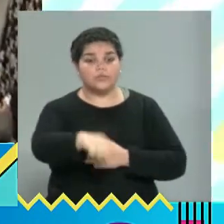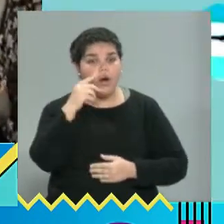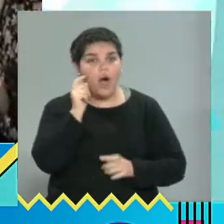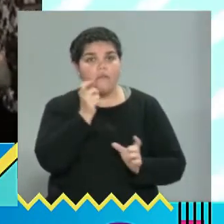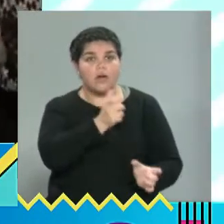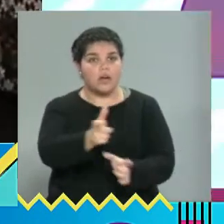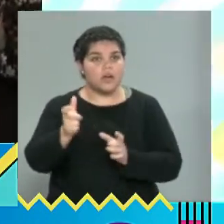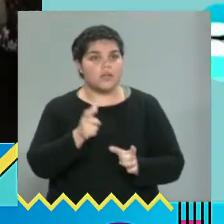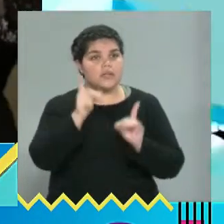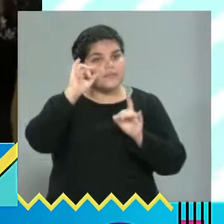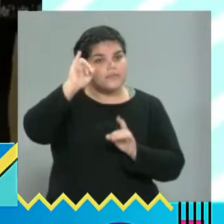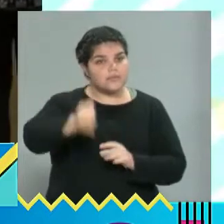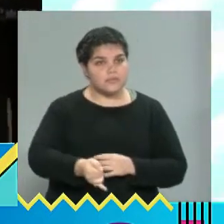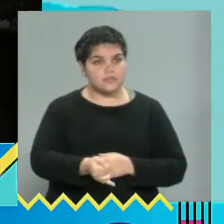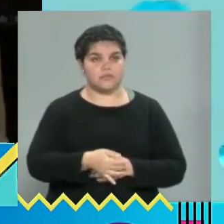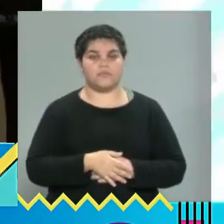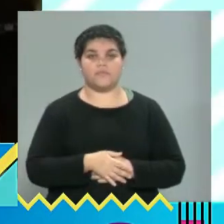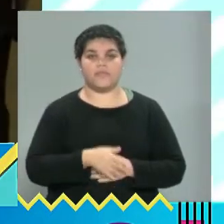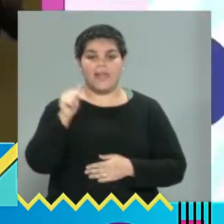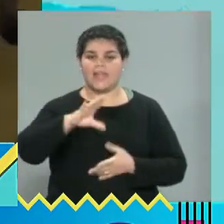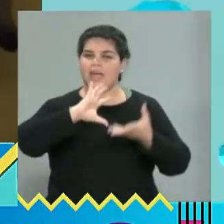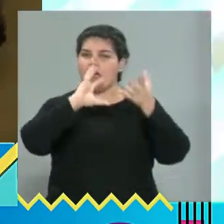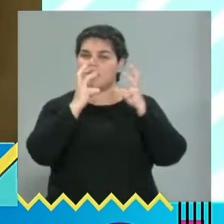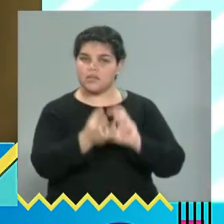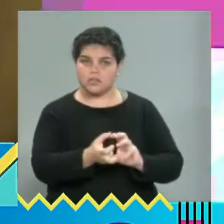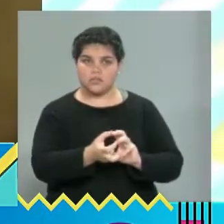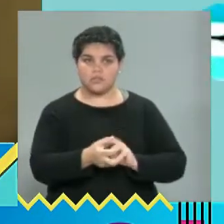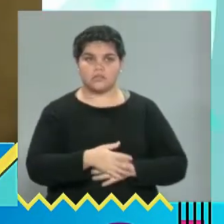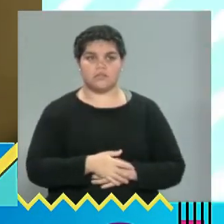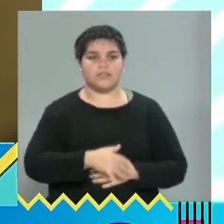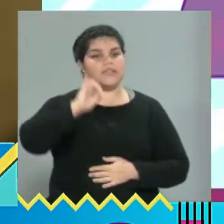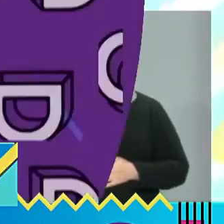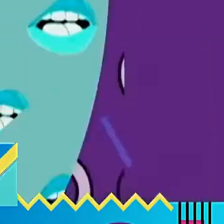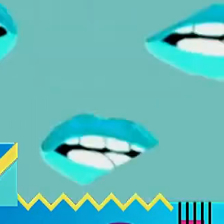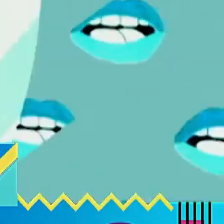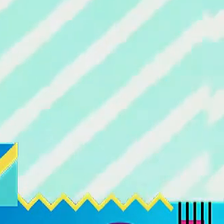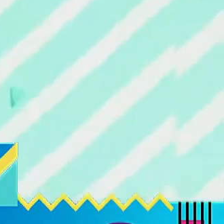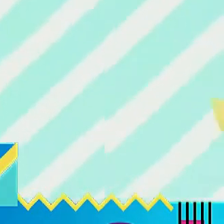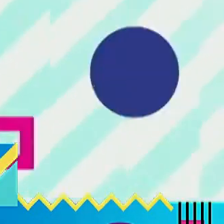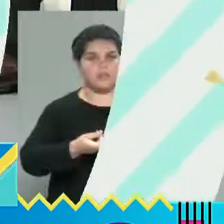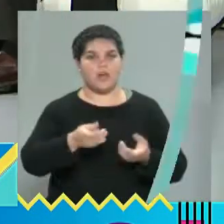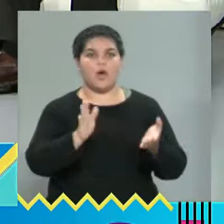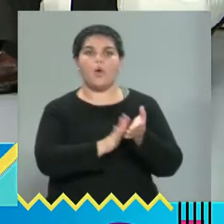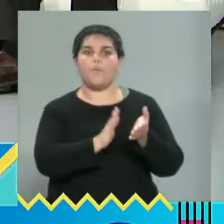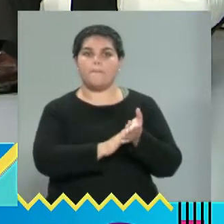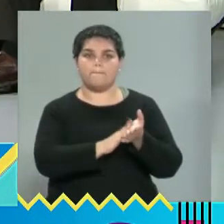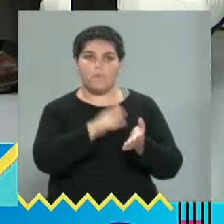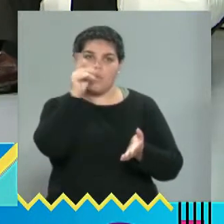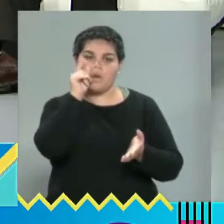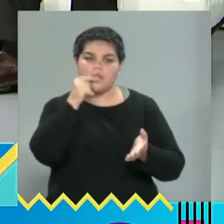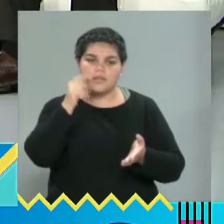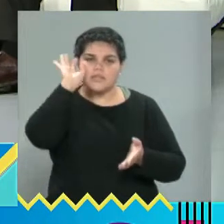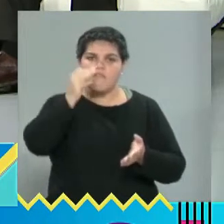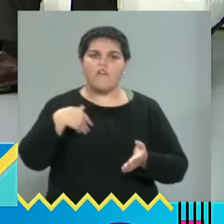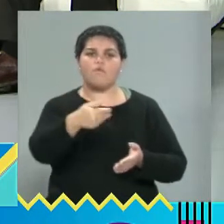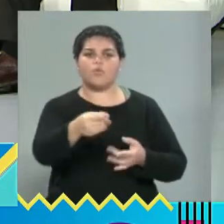monitoreando, y sí, creo que esta crisis necesita de gestos políticos más contundentes sobre a dónde vamos y qué